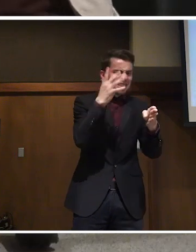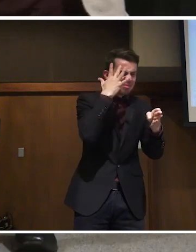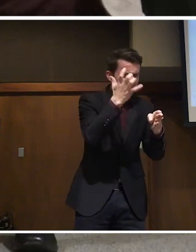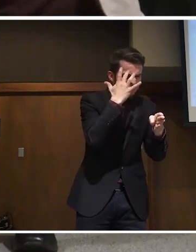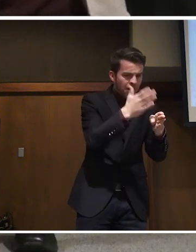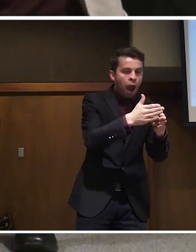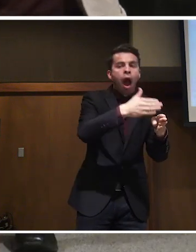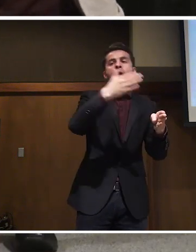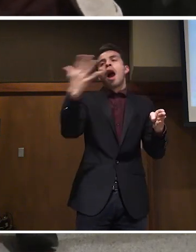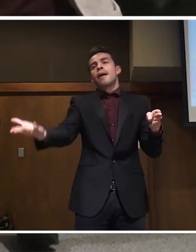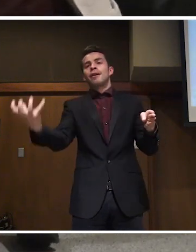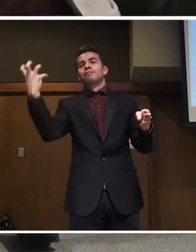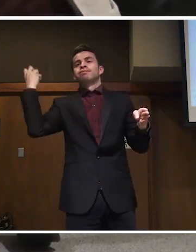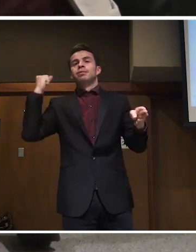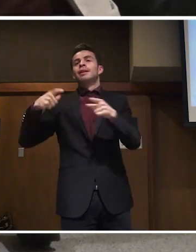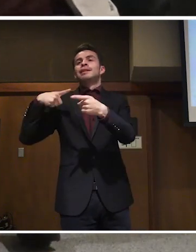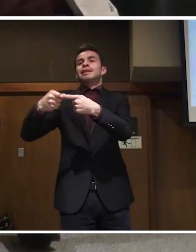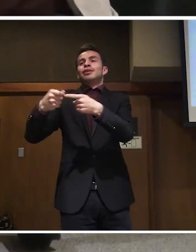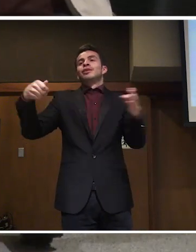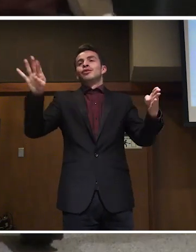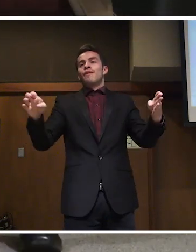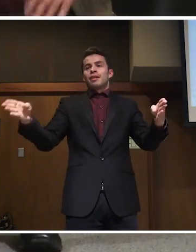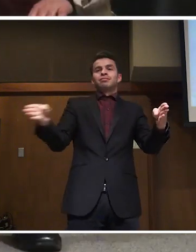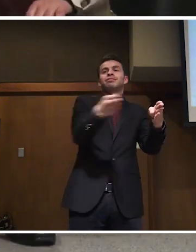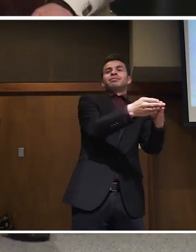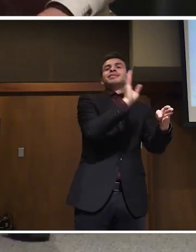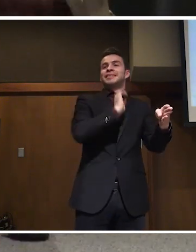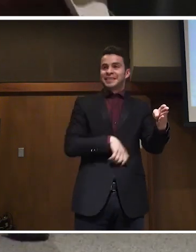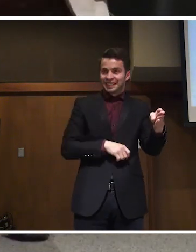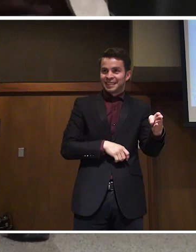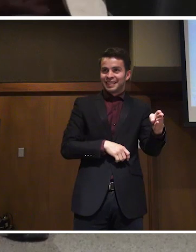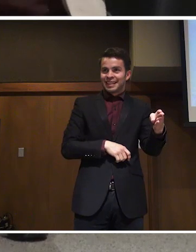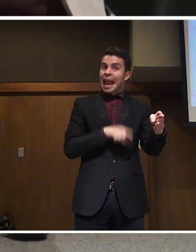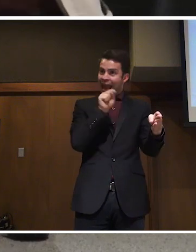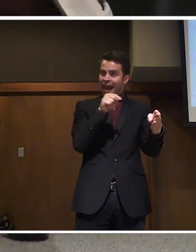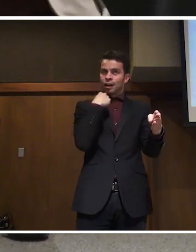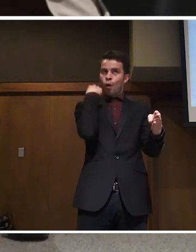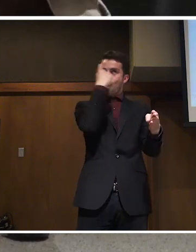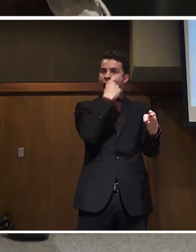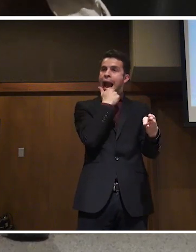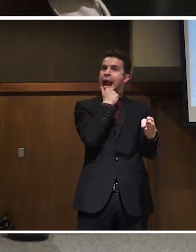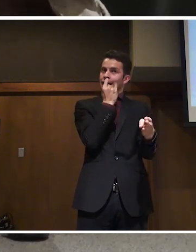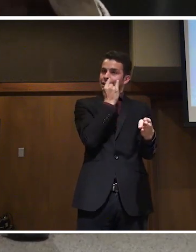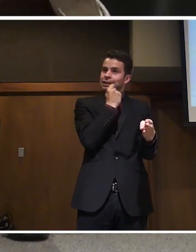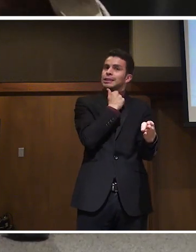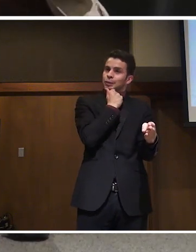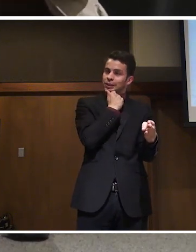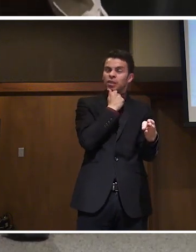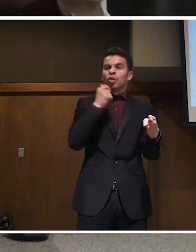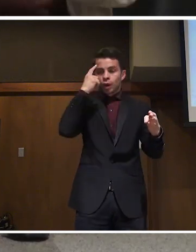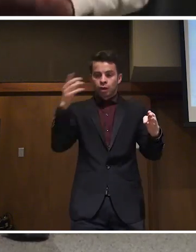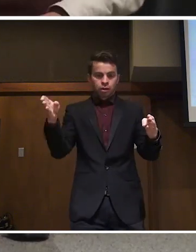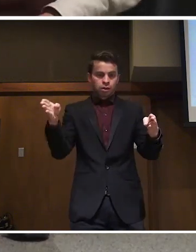siglo XIX y quizás más allá, ¿no? Y eso es una cosa interesante de explorar